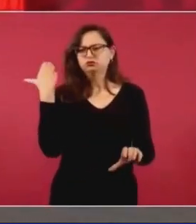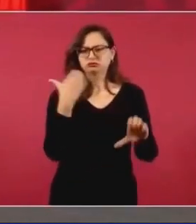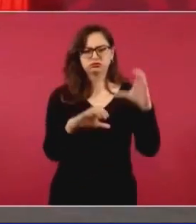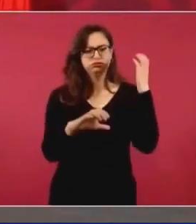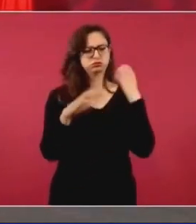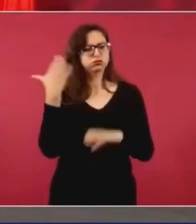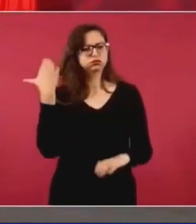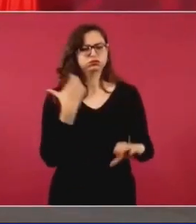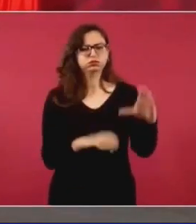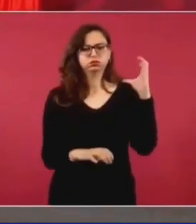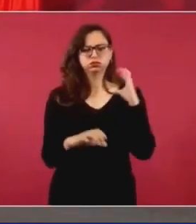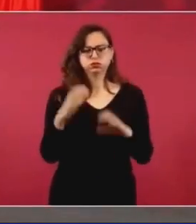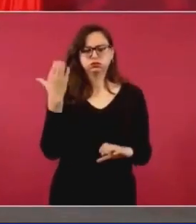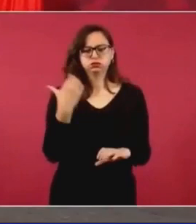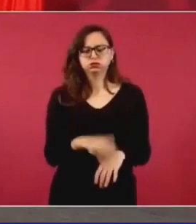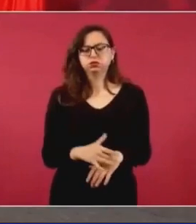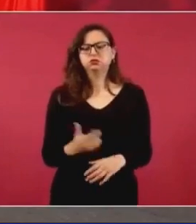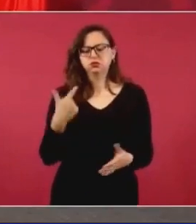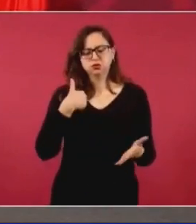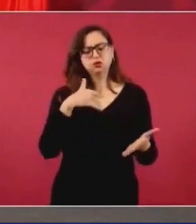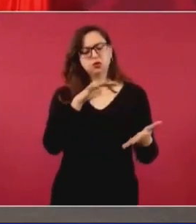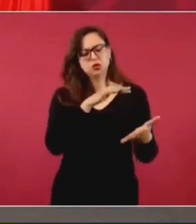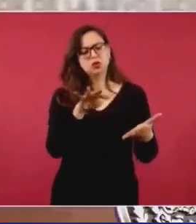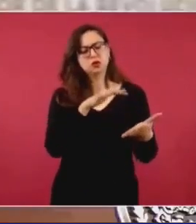muy inteligentes. Siempre los estoy viendo.